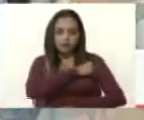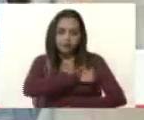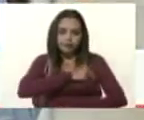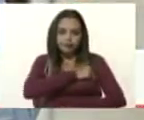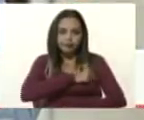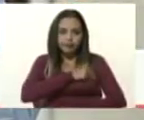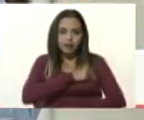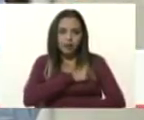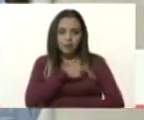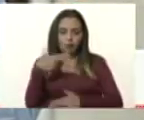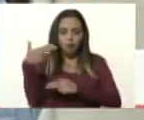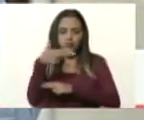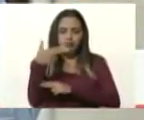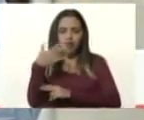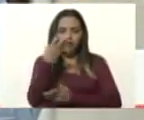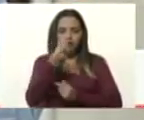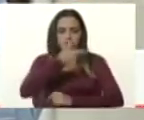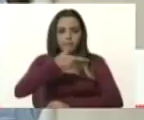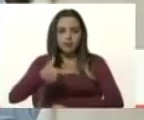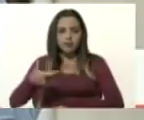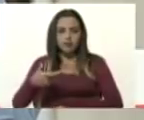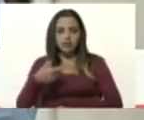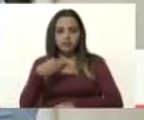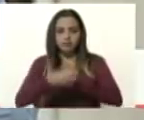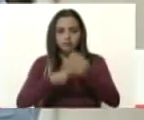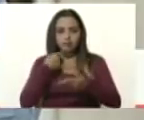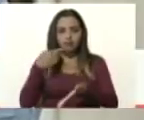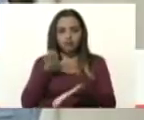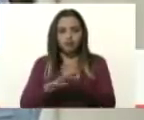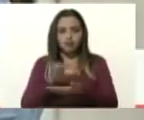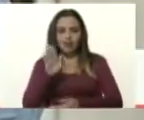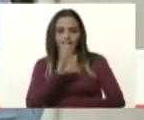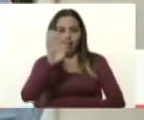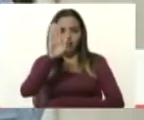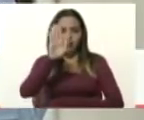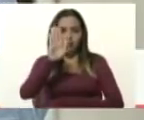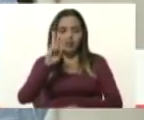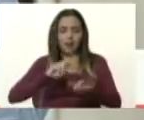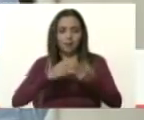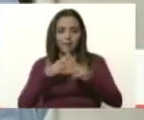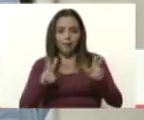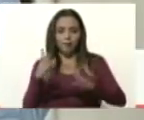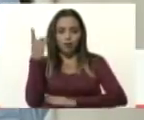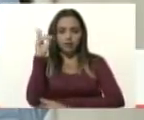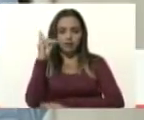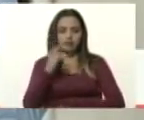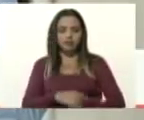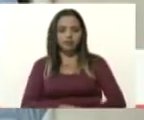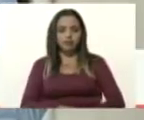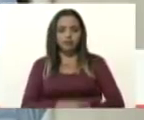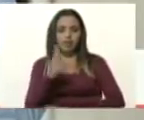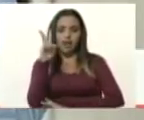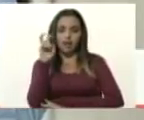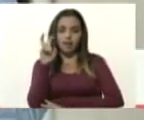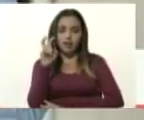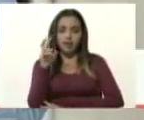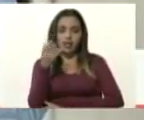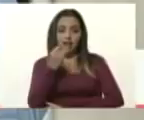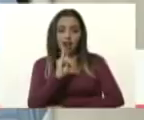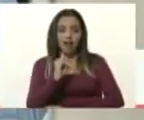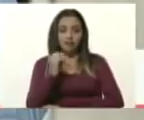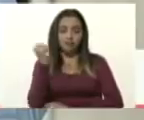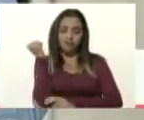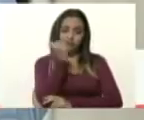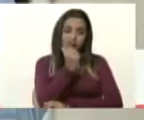masacre que ha habido el día de hoy en el alto en la paz el viernes hubo una masacre en